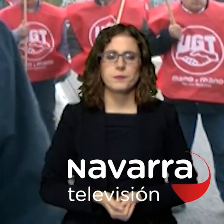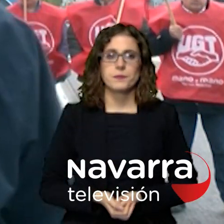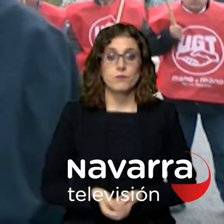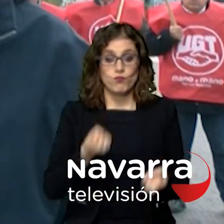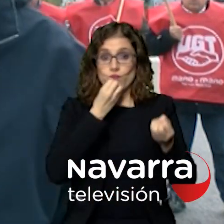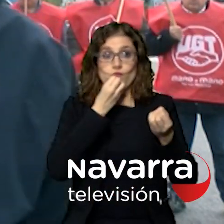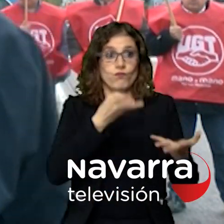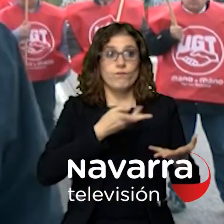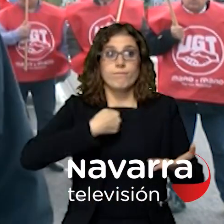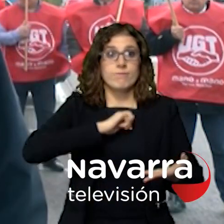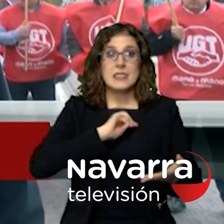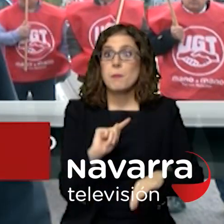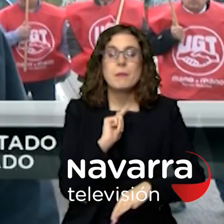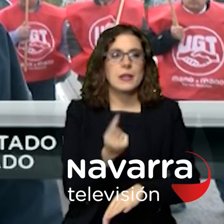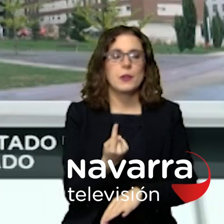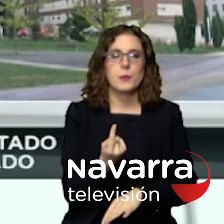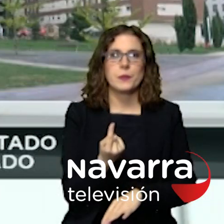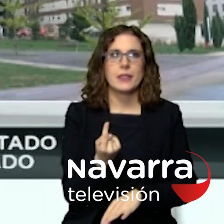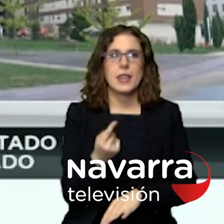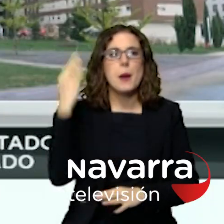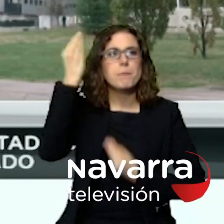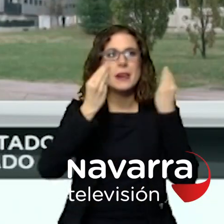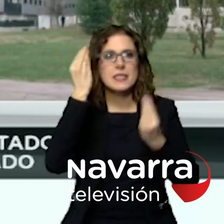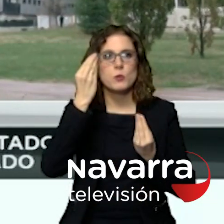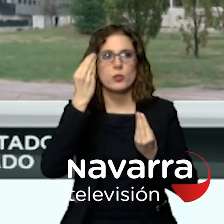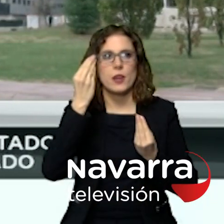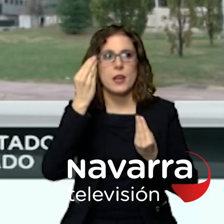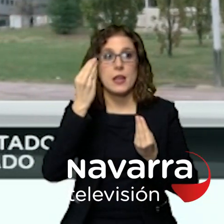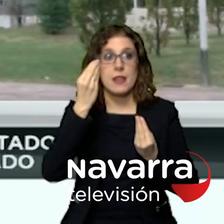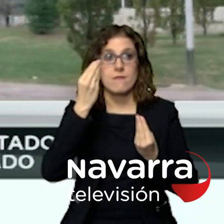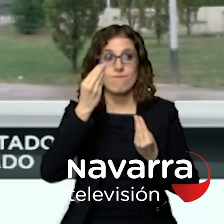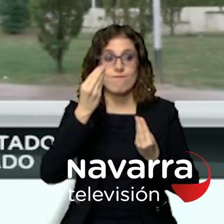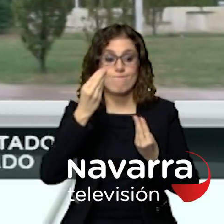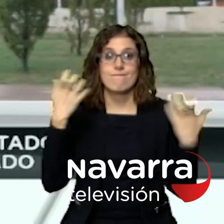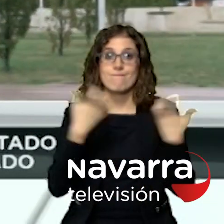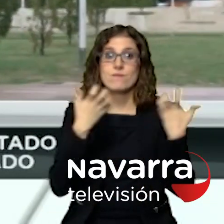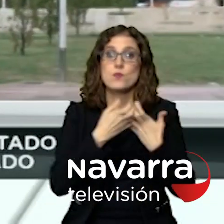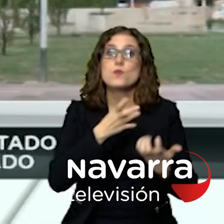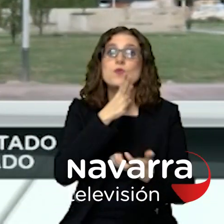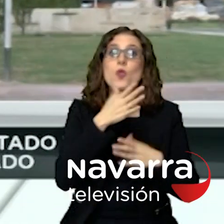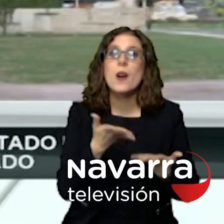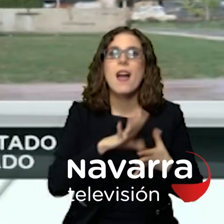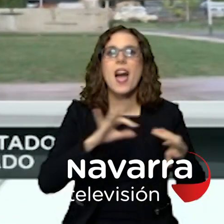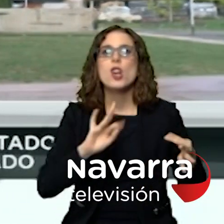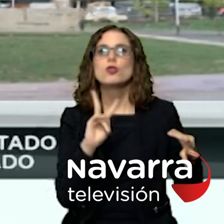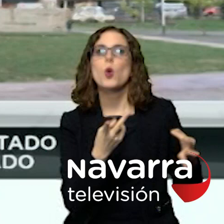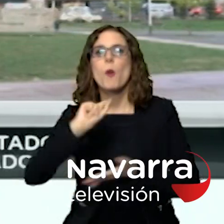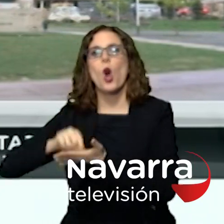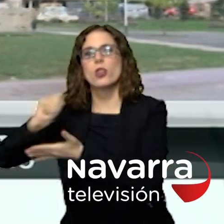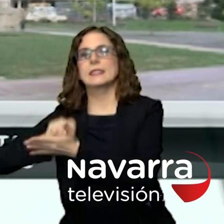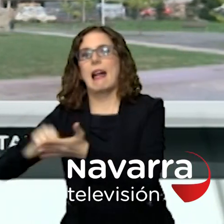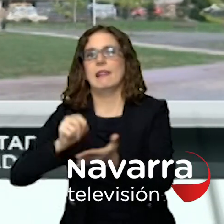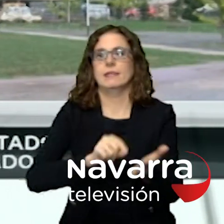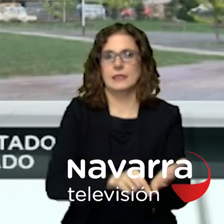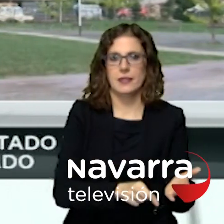Bueno, pues en primer lugar nosotros pensamos que una de las causas de la siniestralidad tiene que ver con la cadena de subcontratación que hay en el sector. Si las